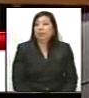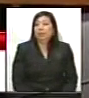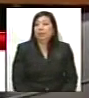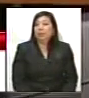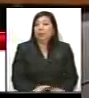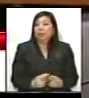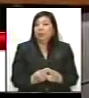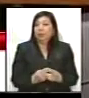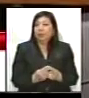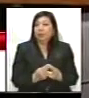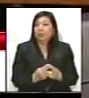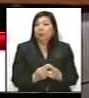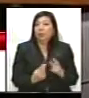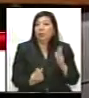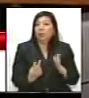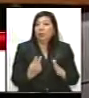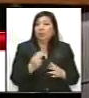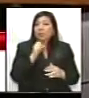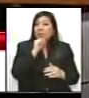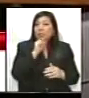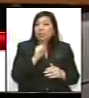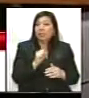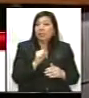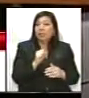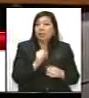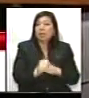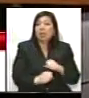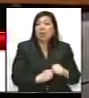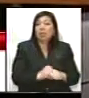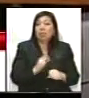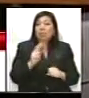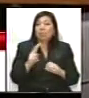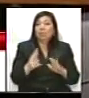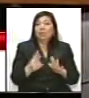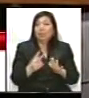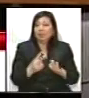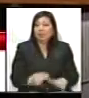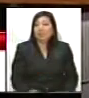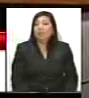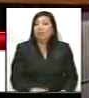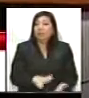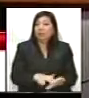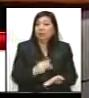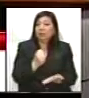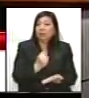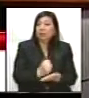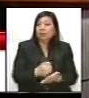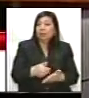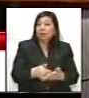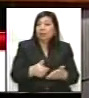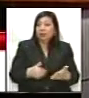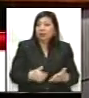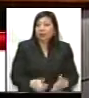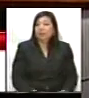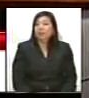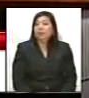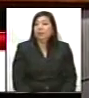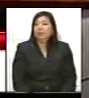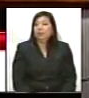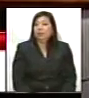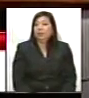sesión ordinaria del 12 de diciembre del 2017 es decir se aprobó en anterior legislatura